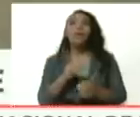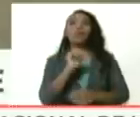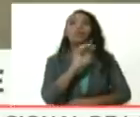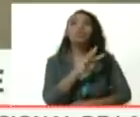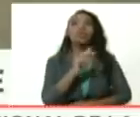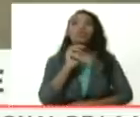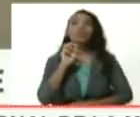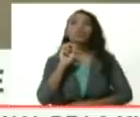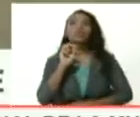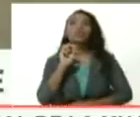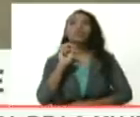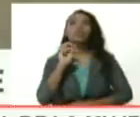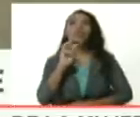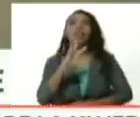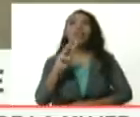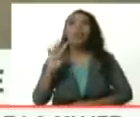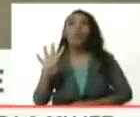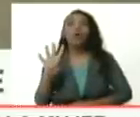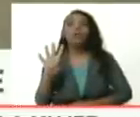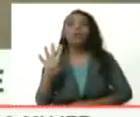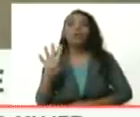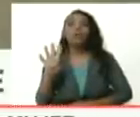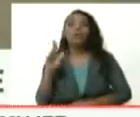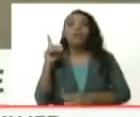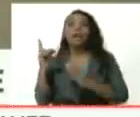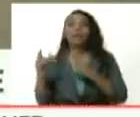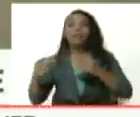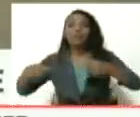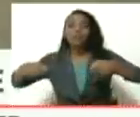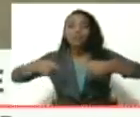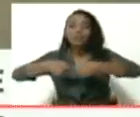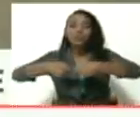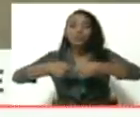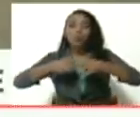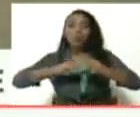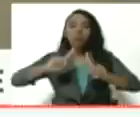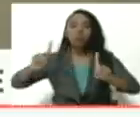22.434 inversores de corriente,